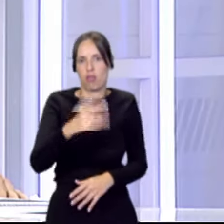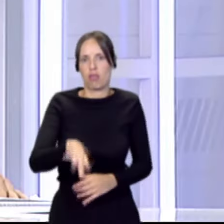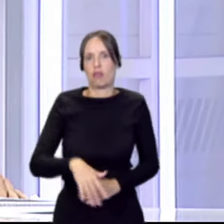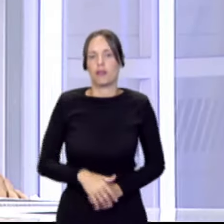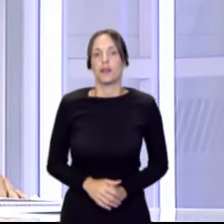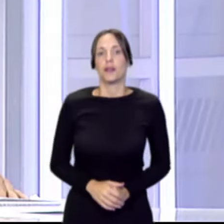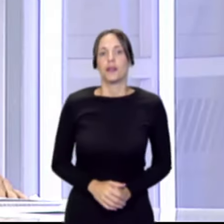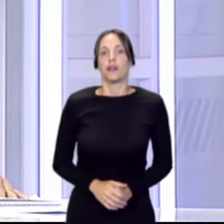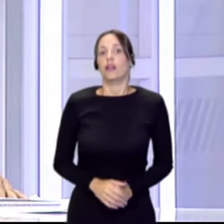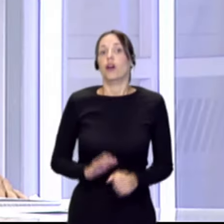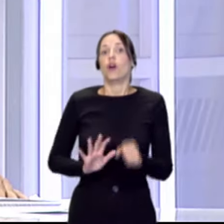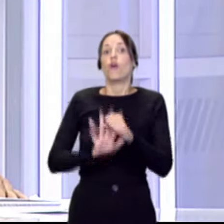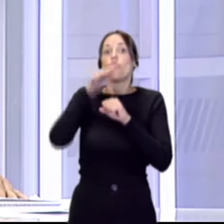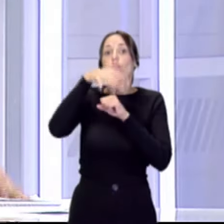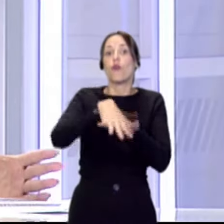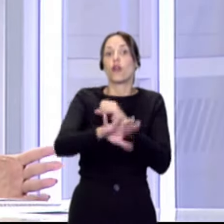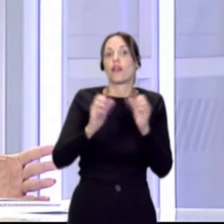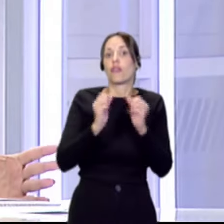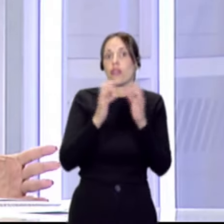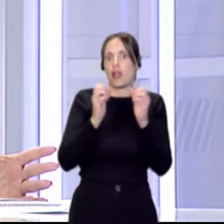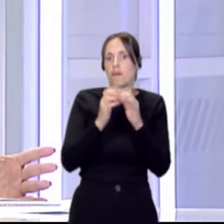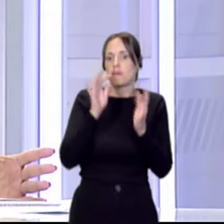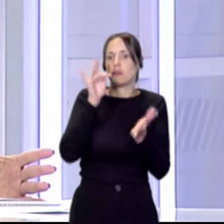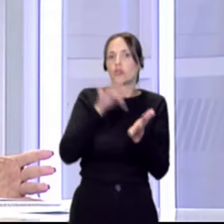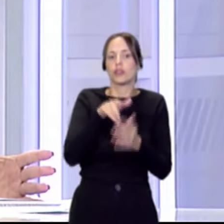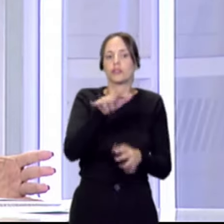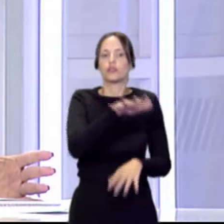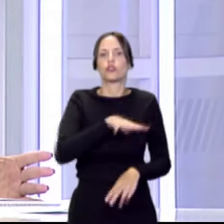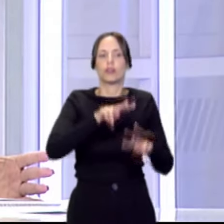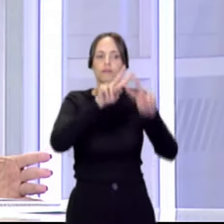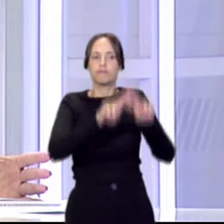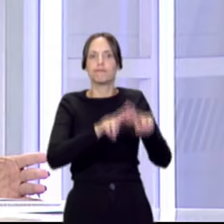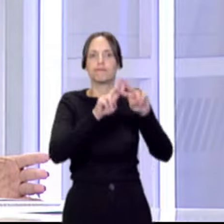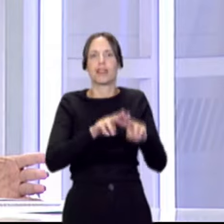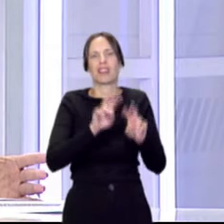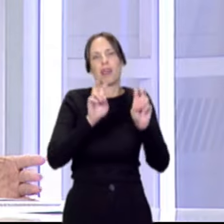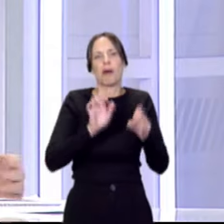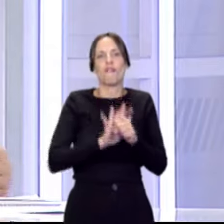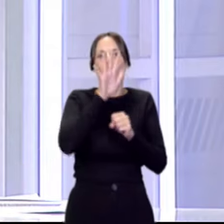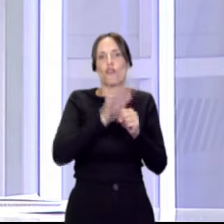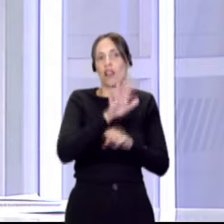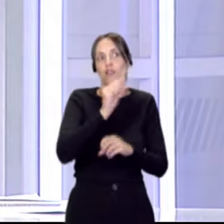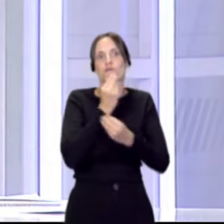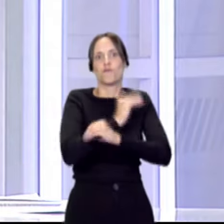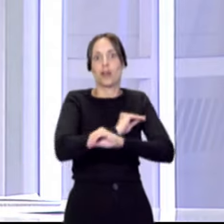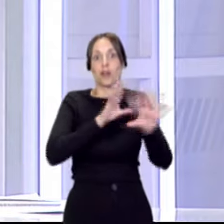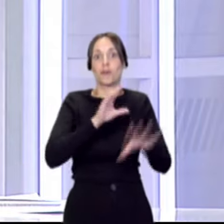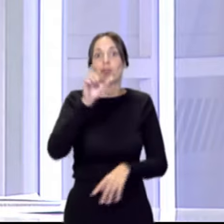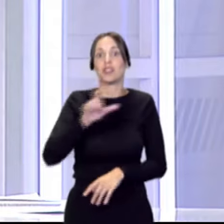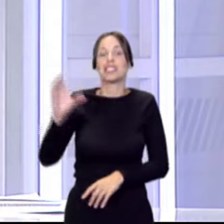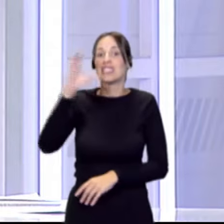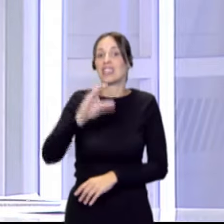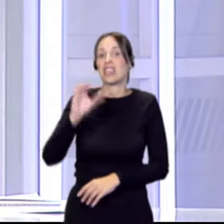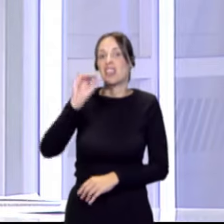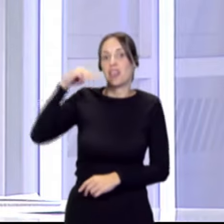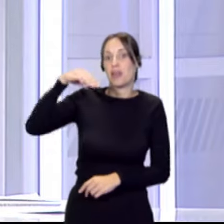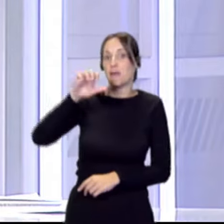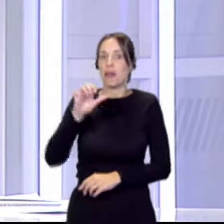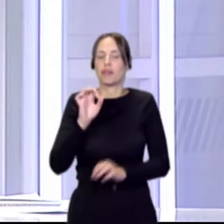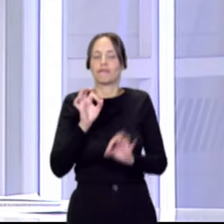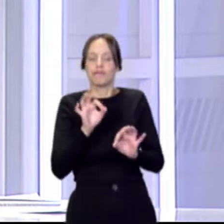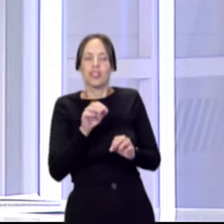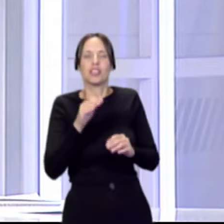Y la erupción del volcán de La Palma sigue siendo el mejor campo de estudio para la vulcanología. Ahora, científicos del IGME extraen lonchas de sedimentos para lograr